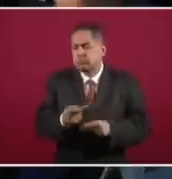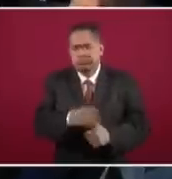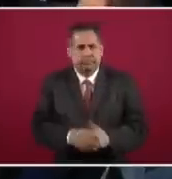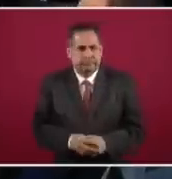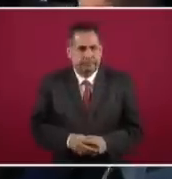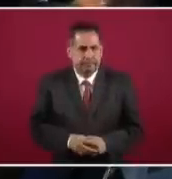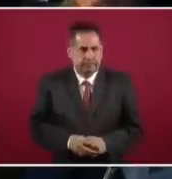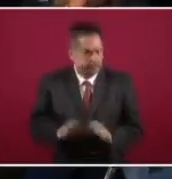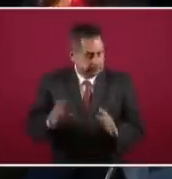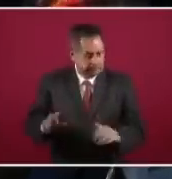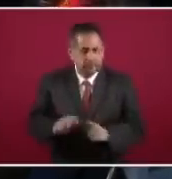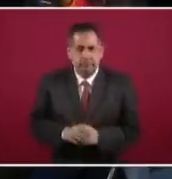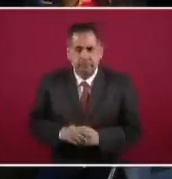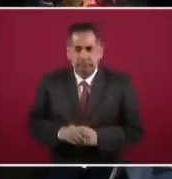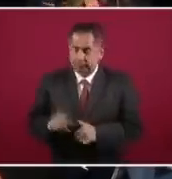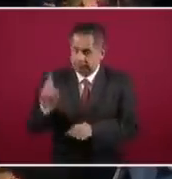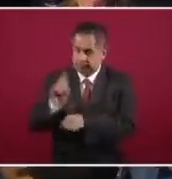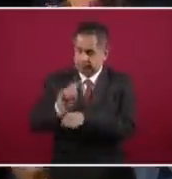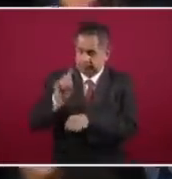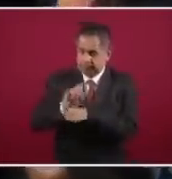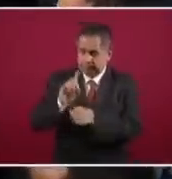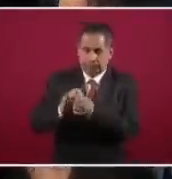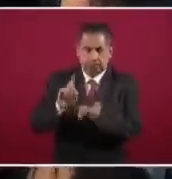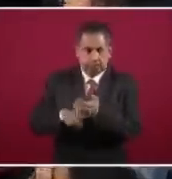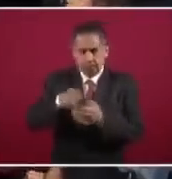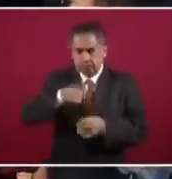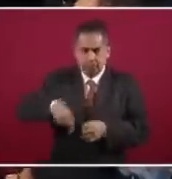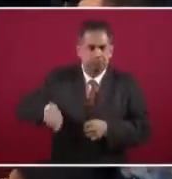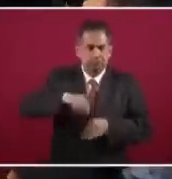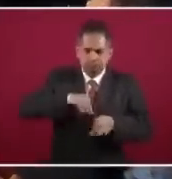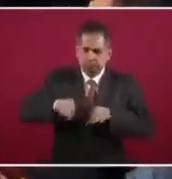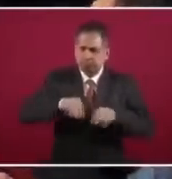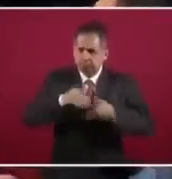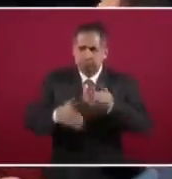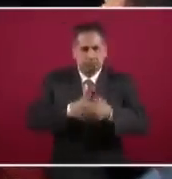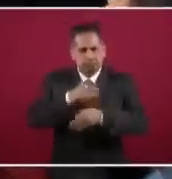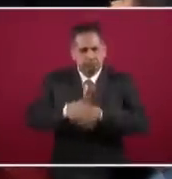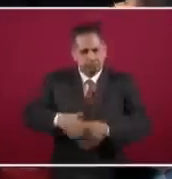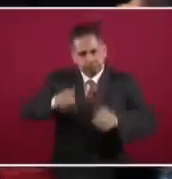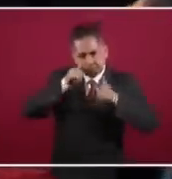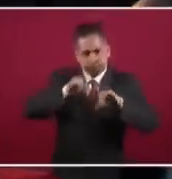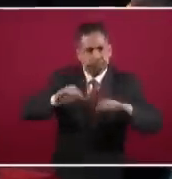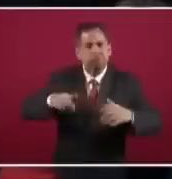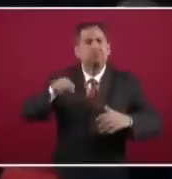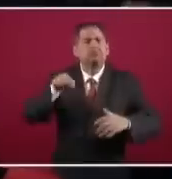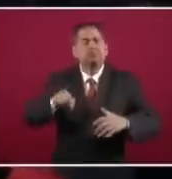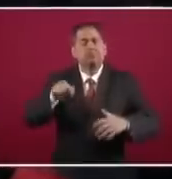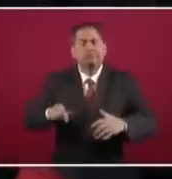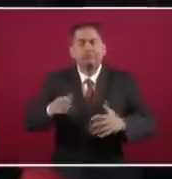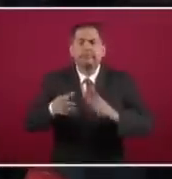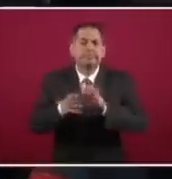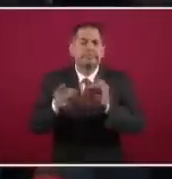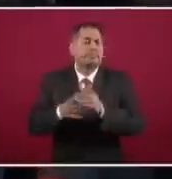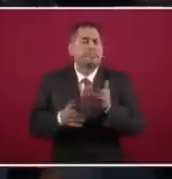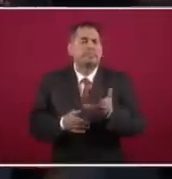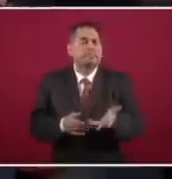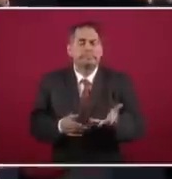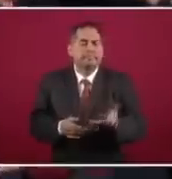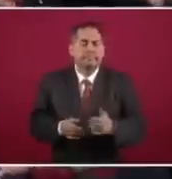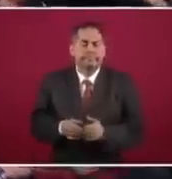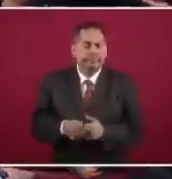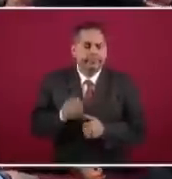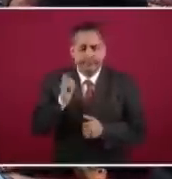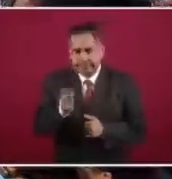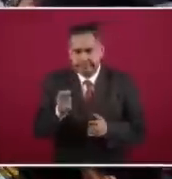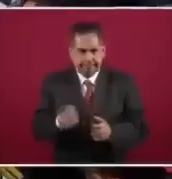estamos trabajando todos los días en atender la demanda